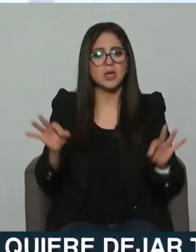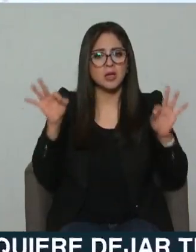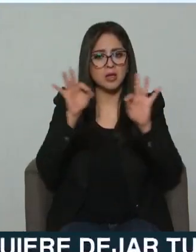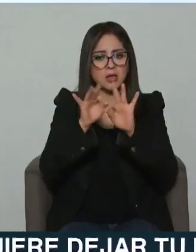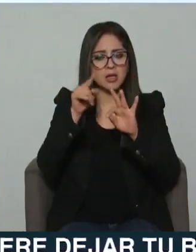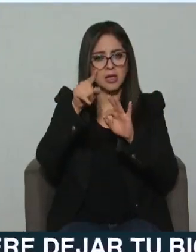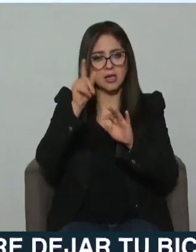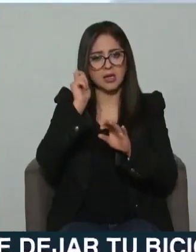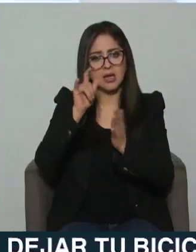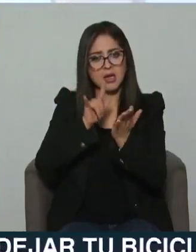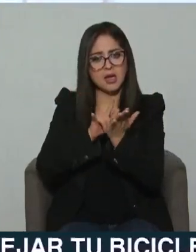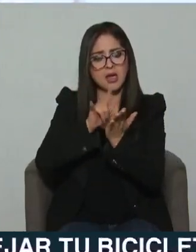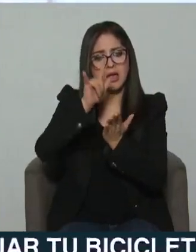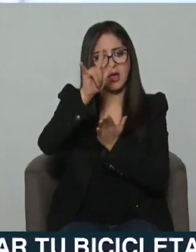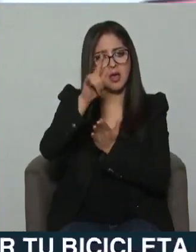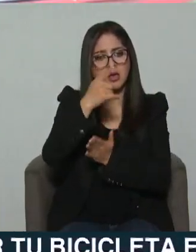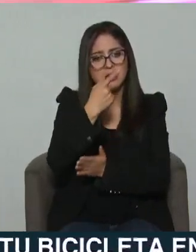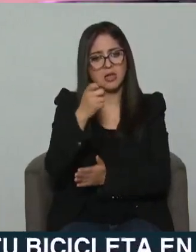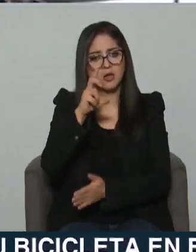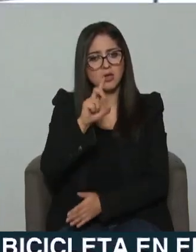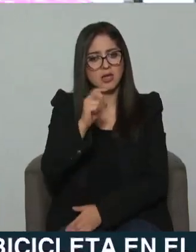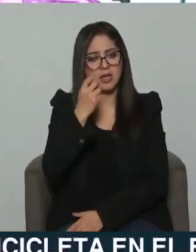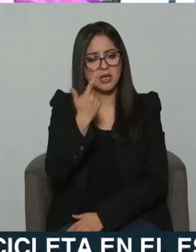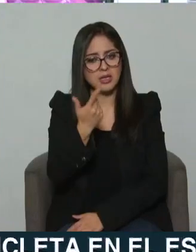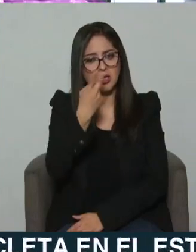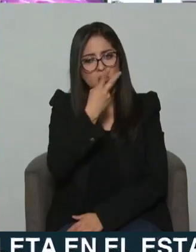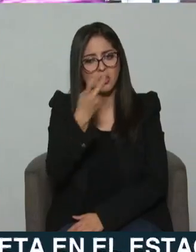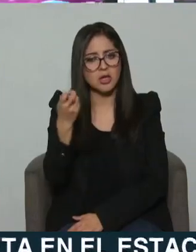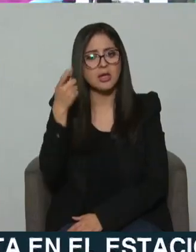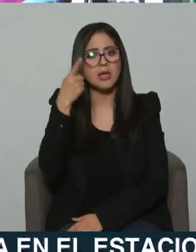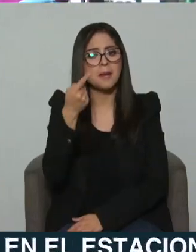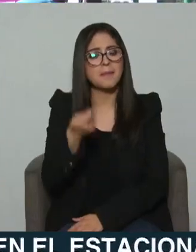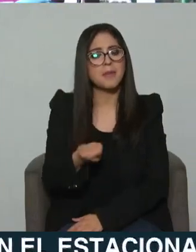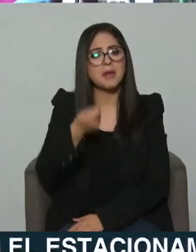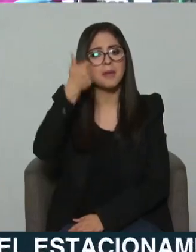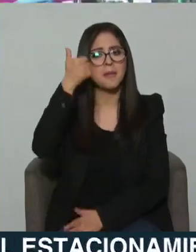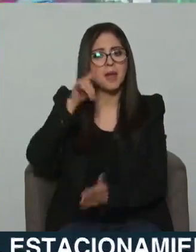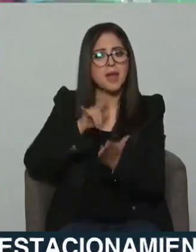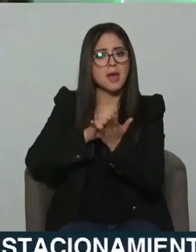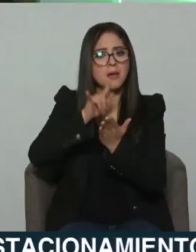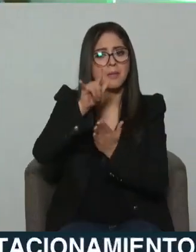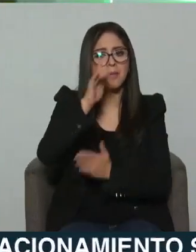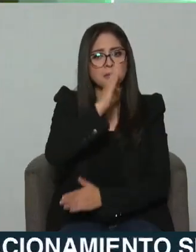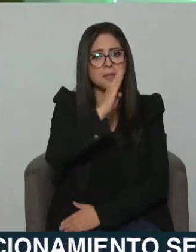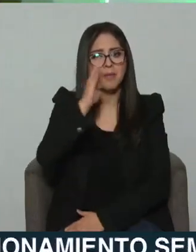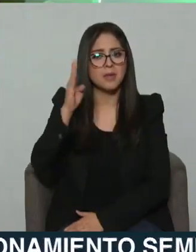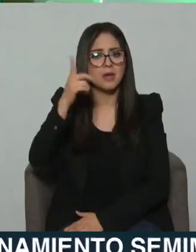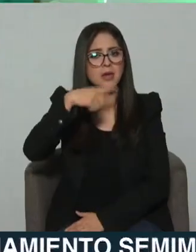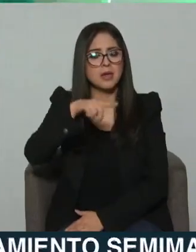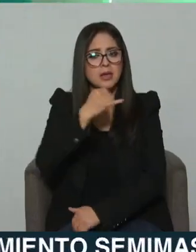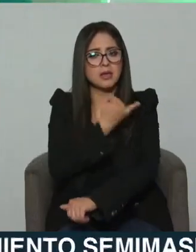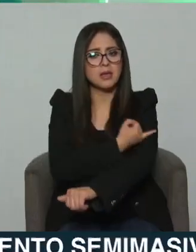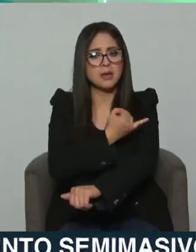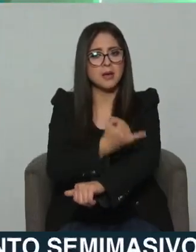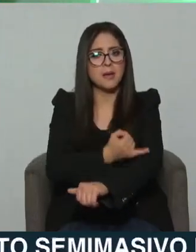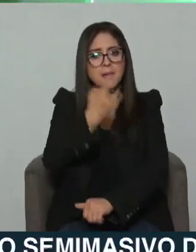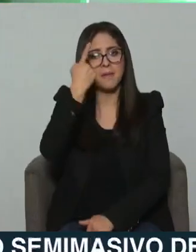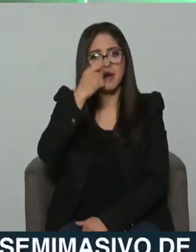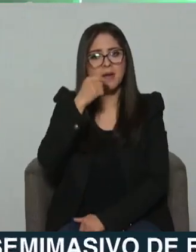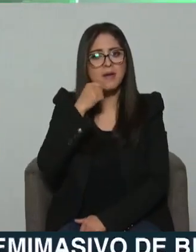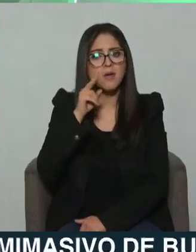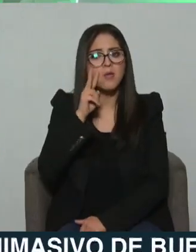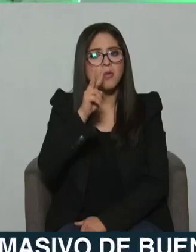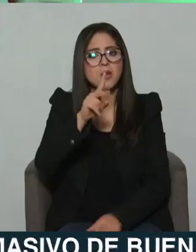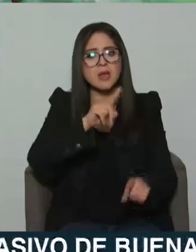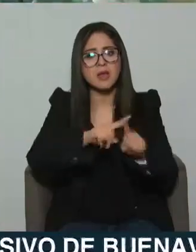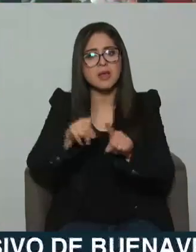Boeing 737-200 es el primer avión biblioteca ubicado en Iztapalapa que llevará a miles de pequeños a disfrutar de